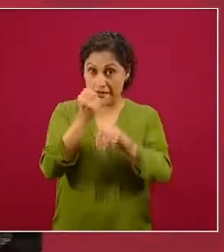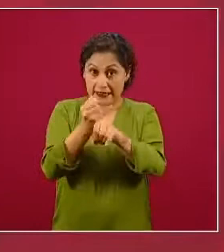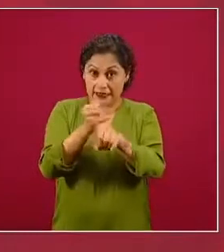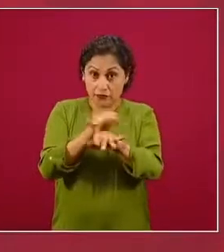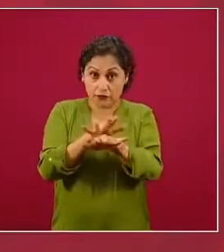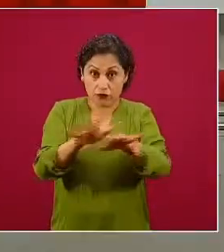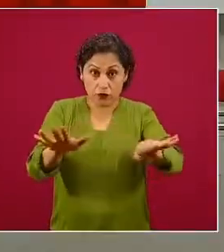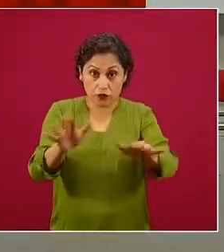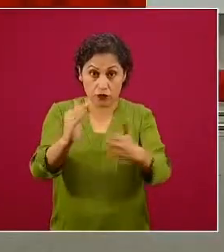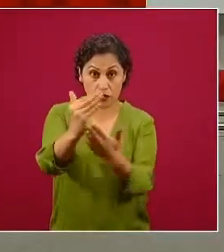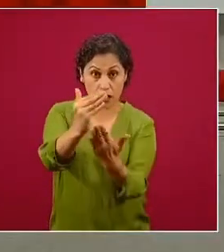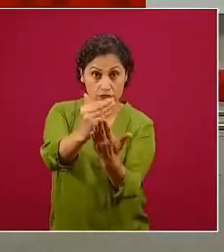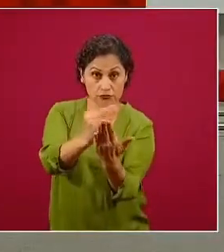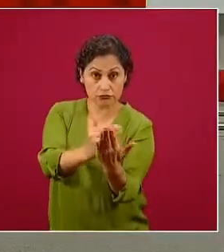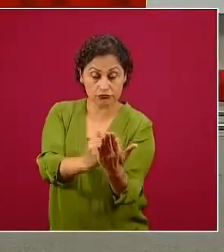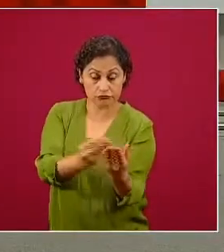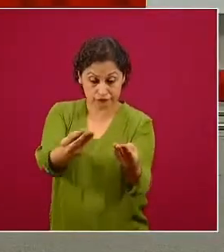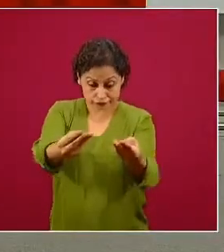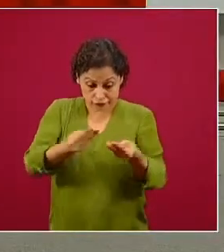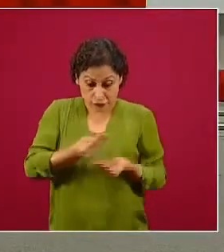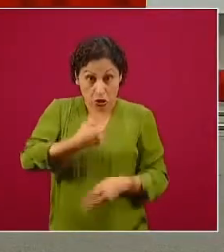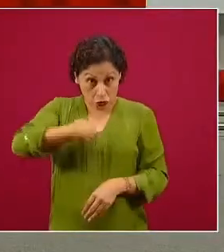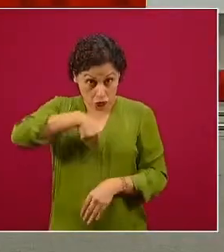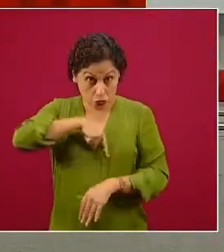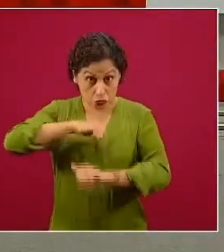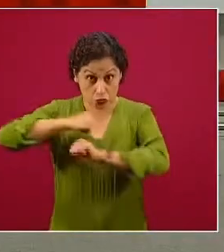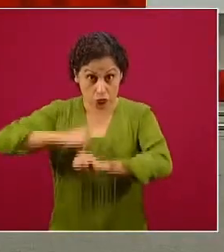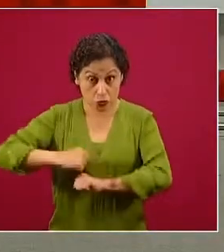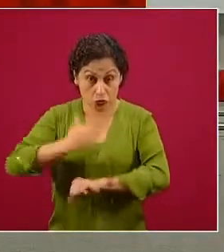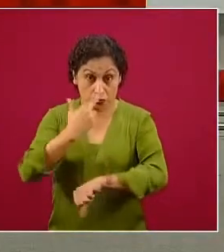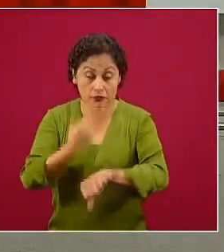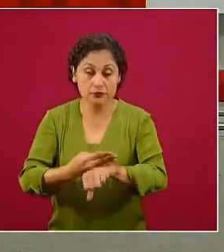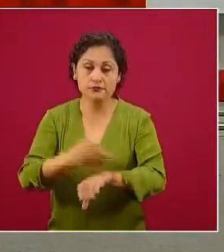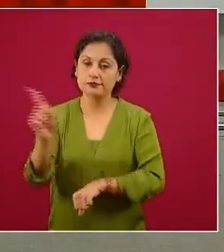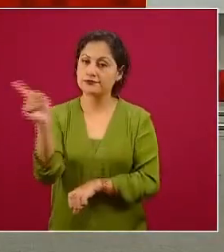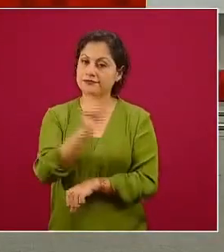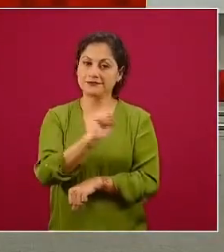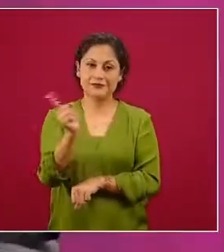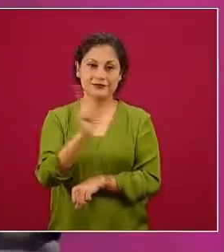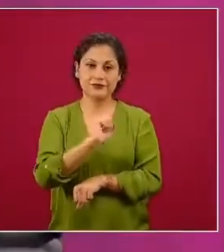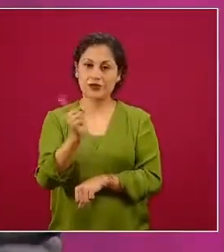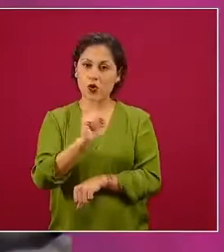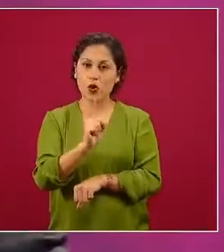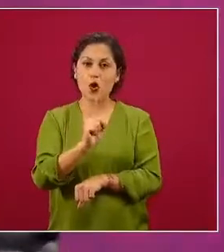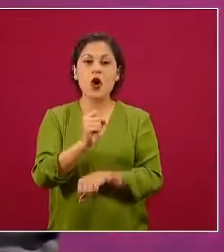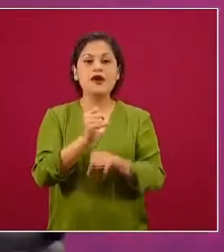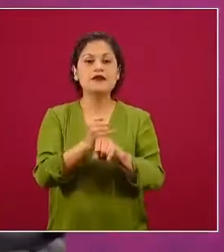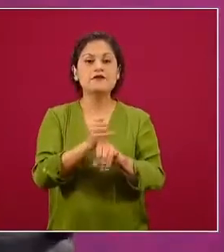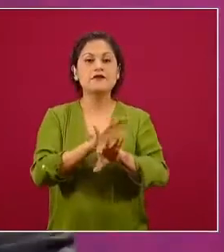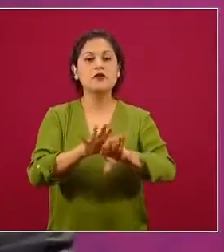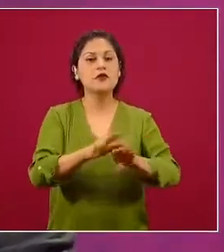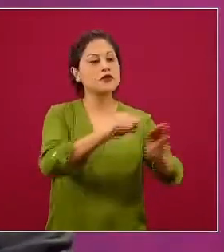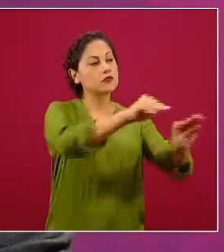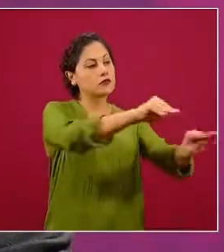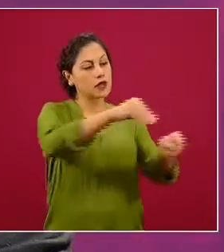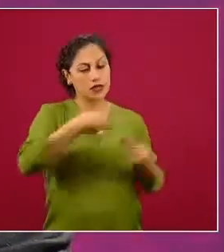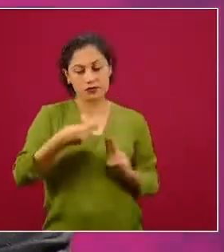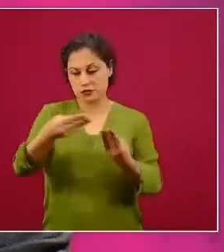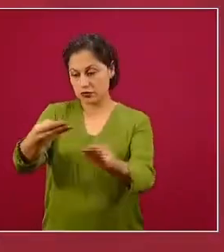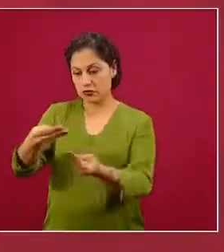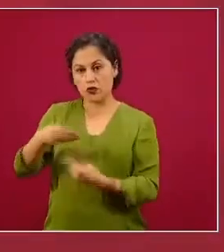no se producen en el gobierno federal, los datos se producen en cada una de las unidades de salud de los